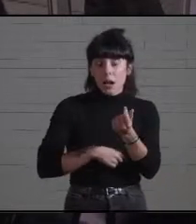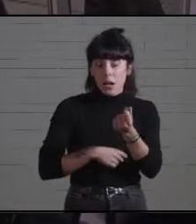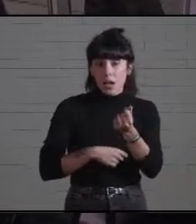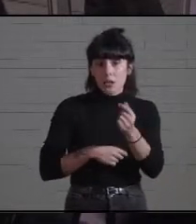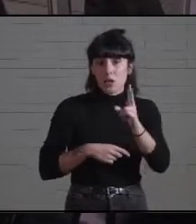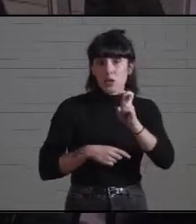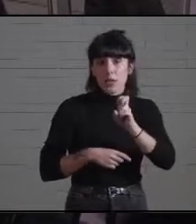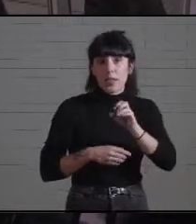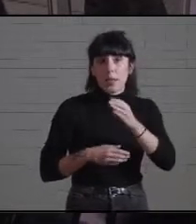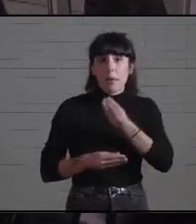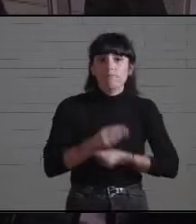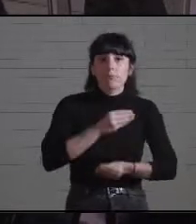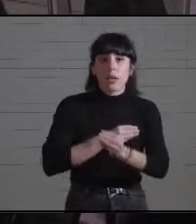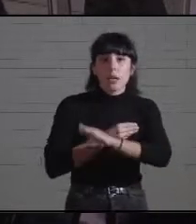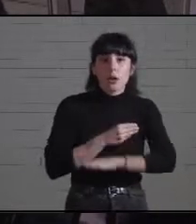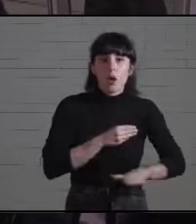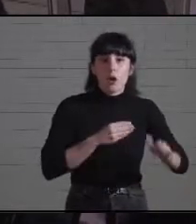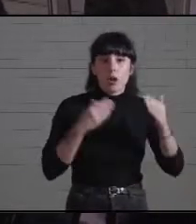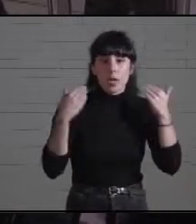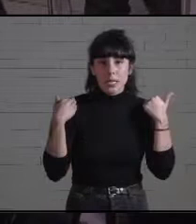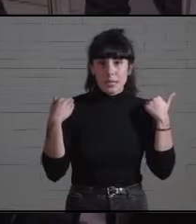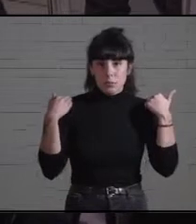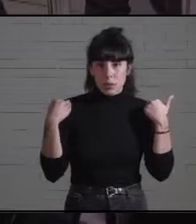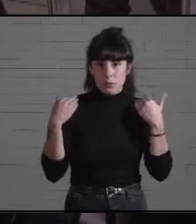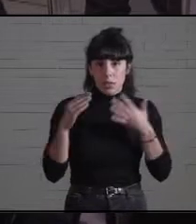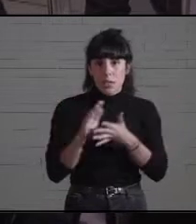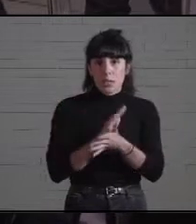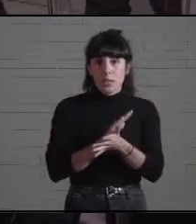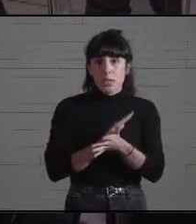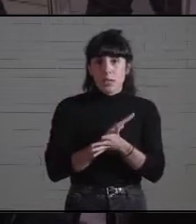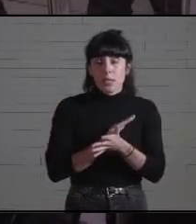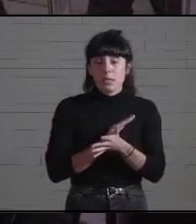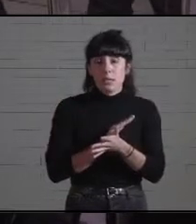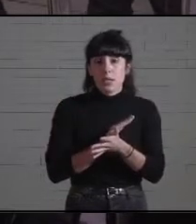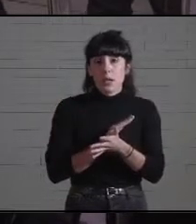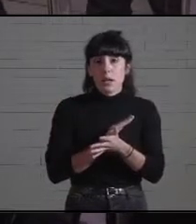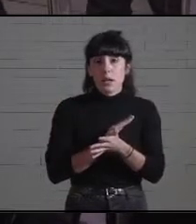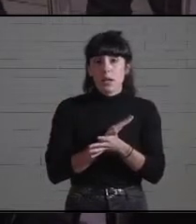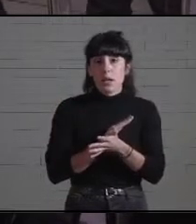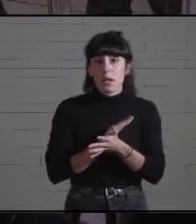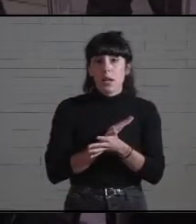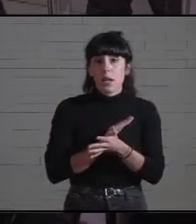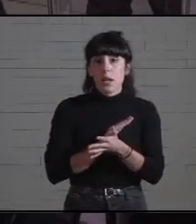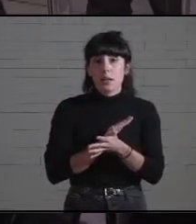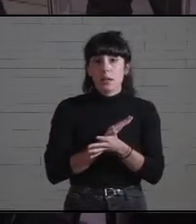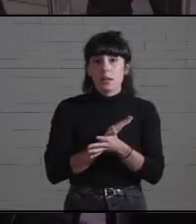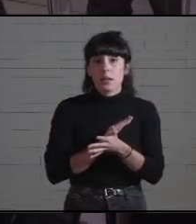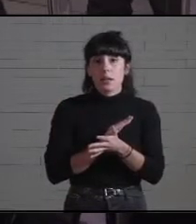hijos a cargo, gasto en prestaciones regulares por hijos a cargos,